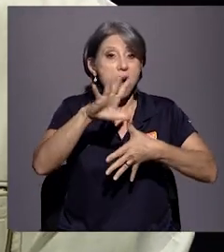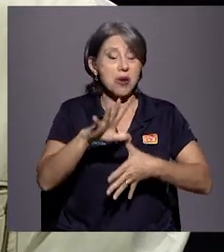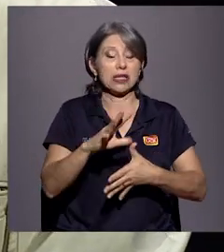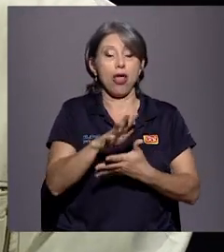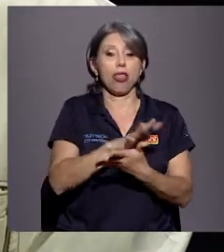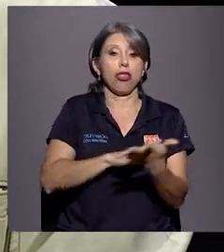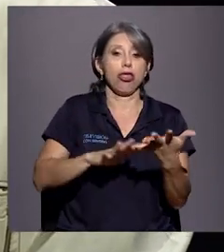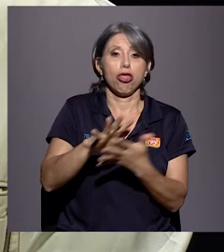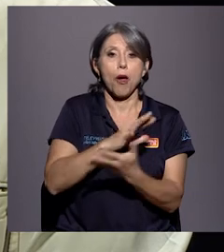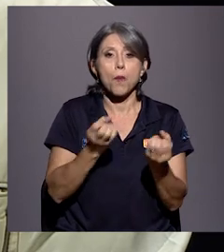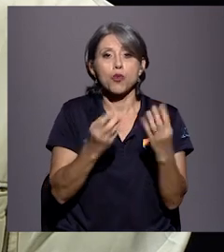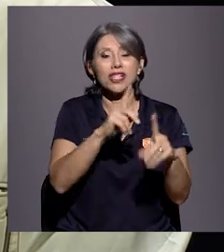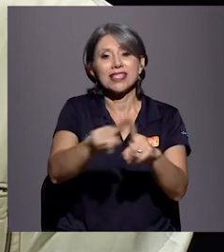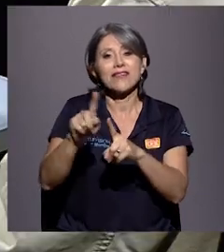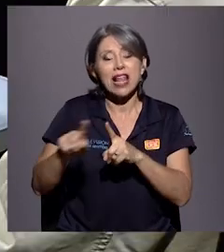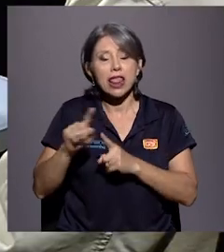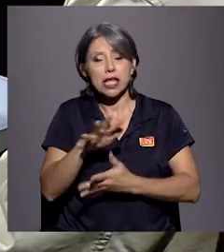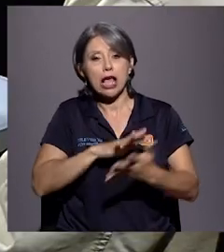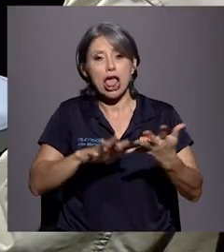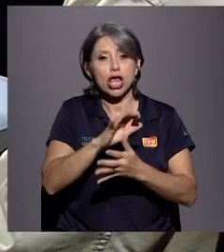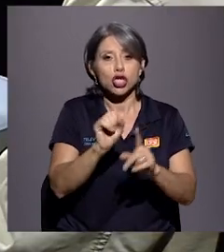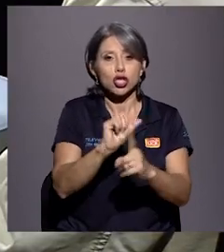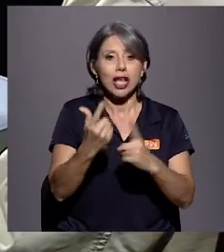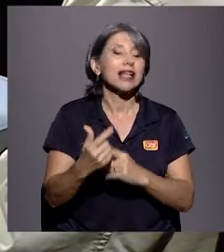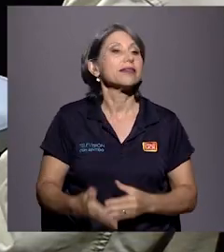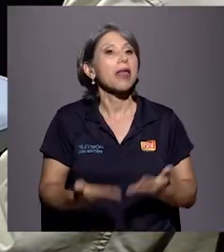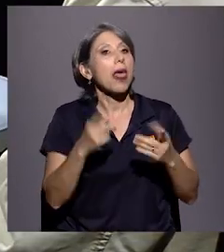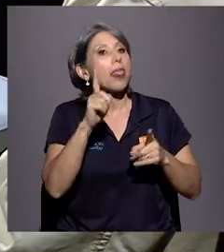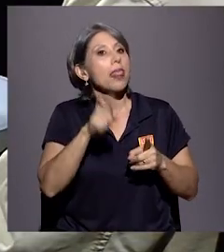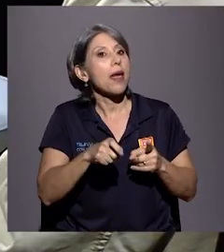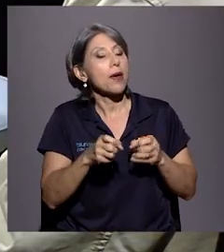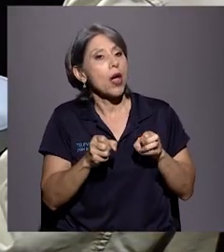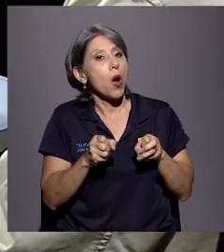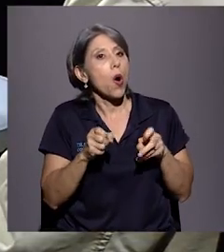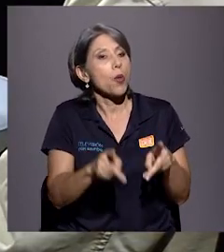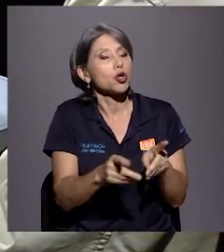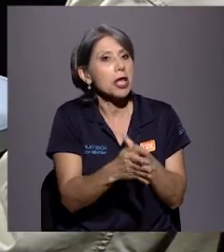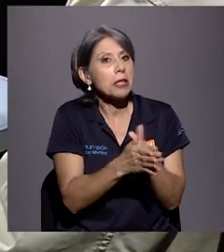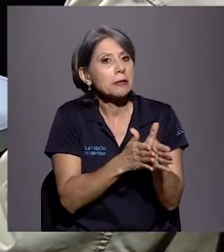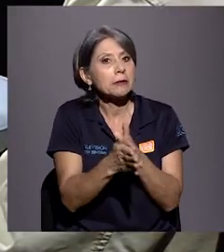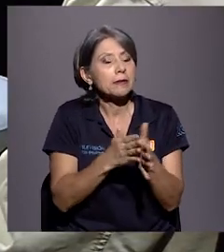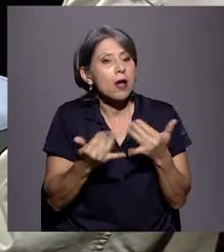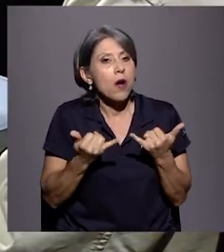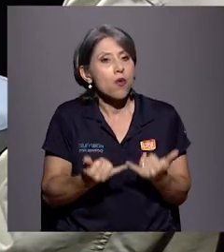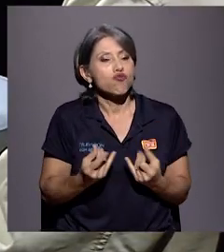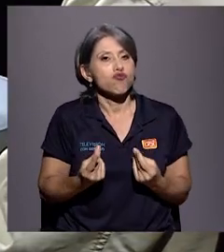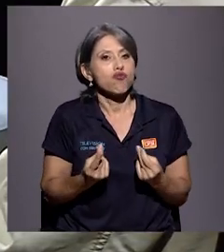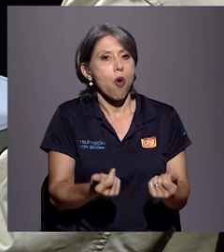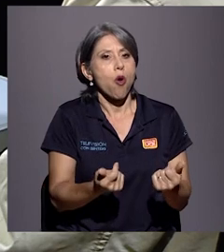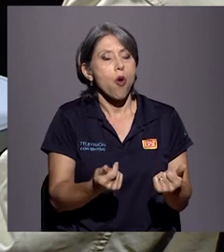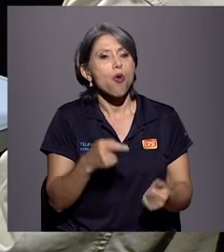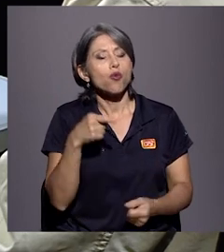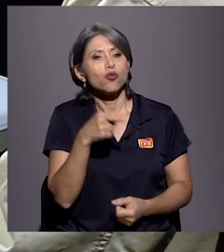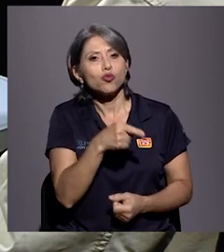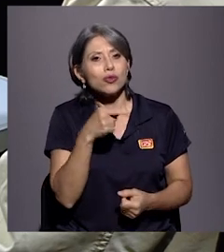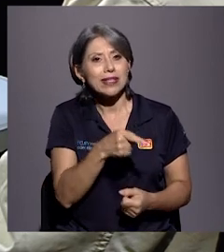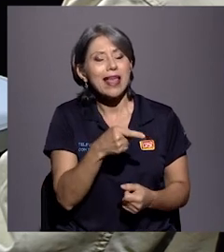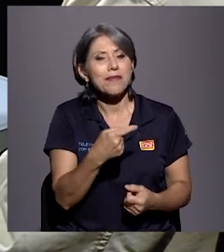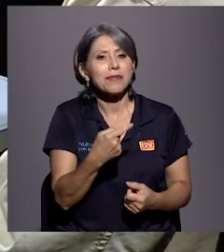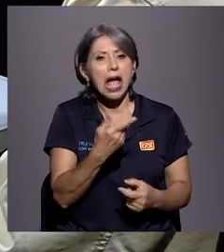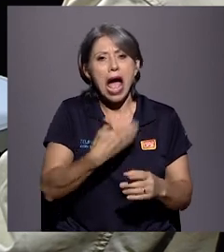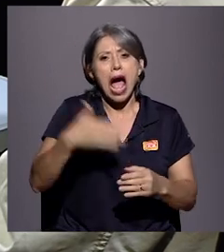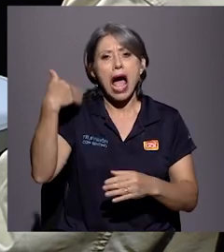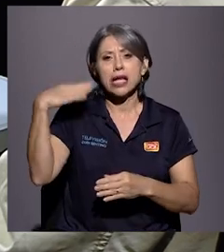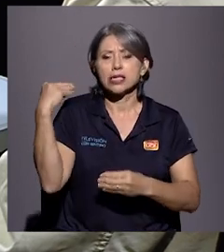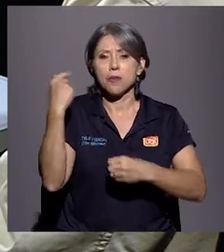con muchas explosiones sociales. La oportunidad es como el fierro, hay que machacarla pronto. Y nos encontramos que usted viene diciendo